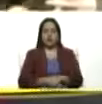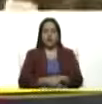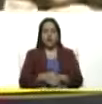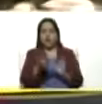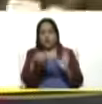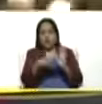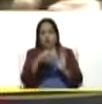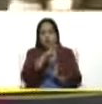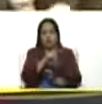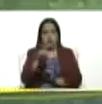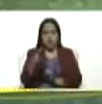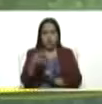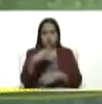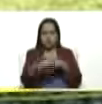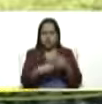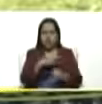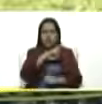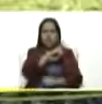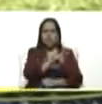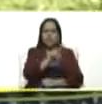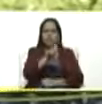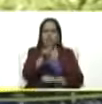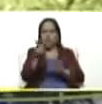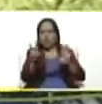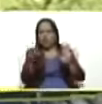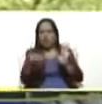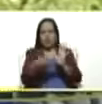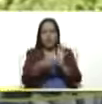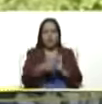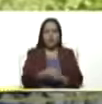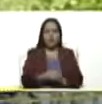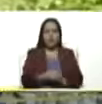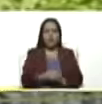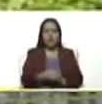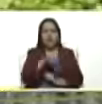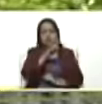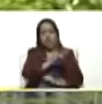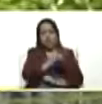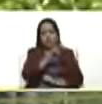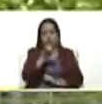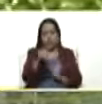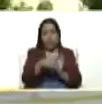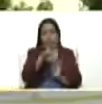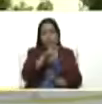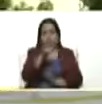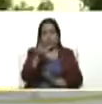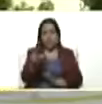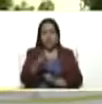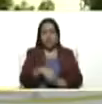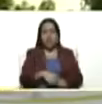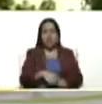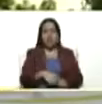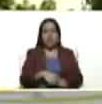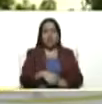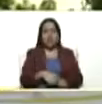2022 212.000 hectáreas, 2023 226.000 a